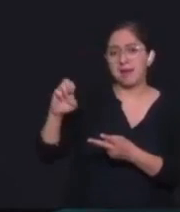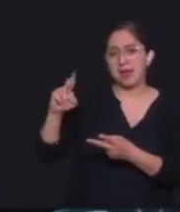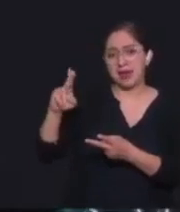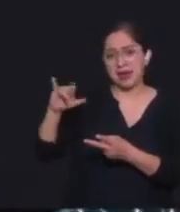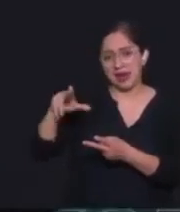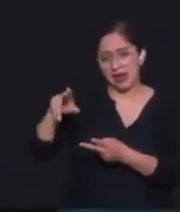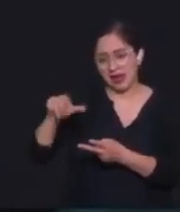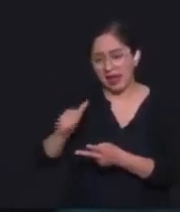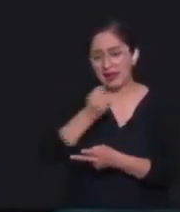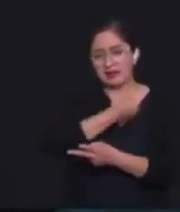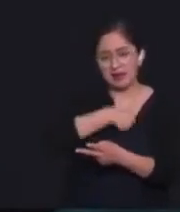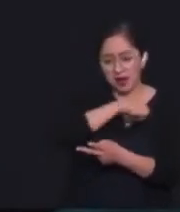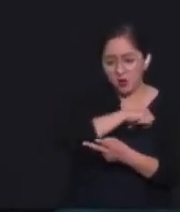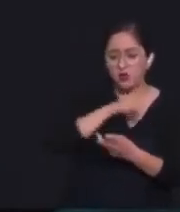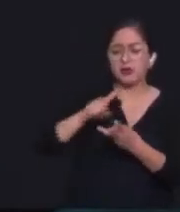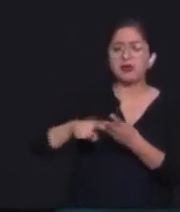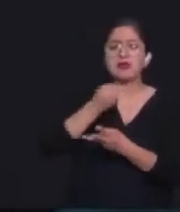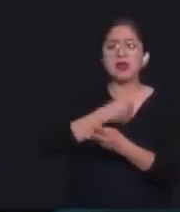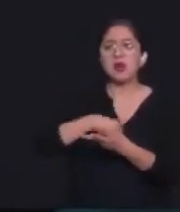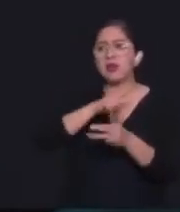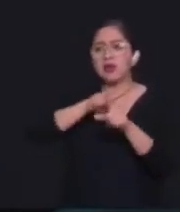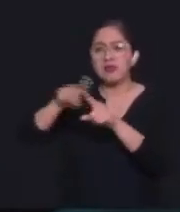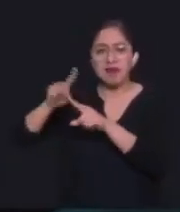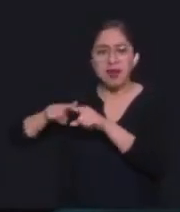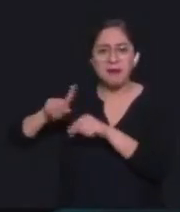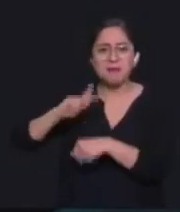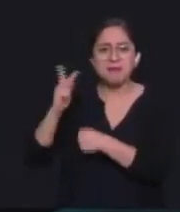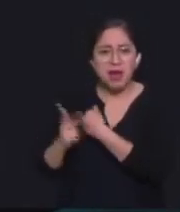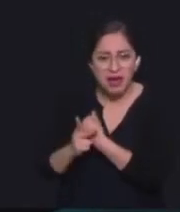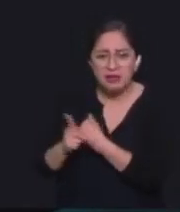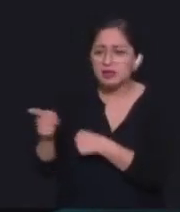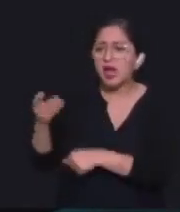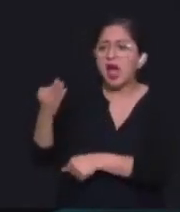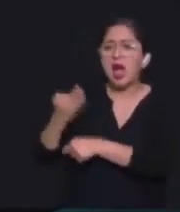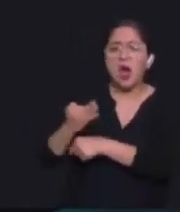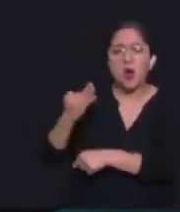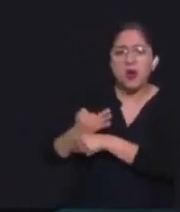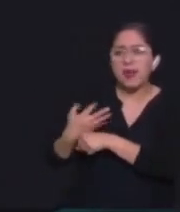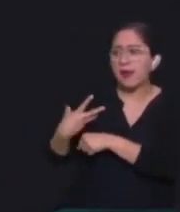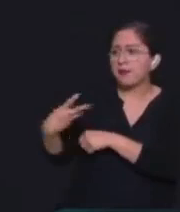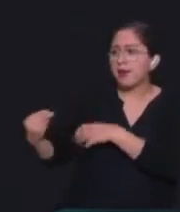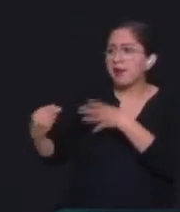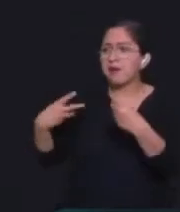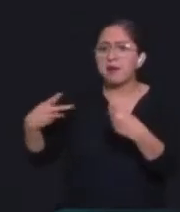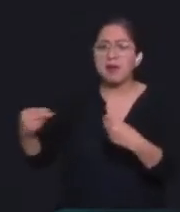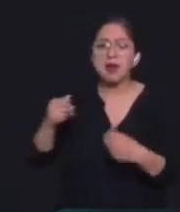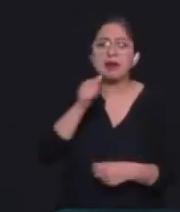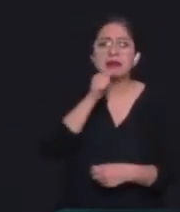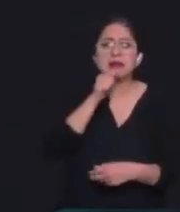entidades de salud de cada uno de los países como la pandemia de los no vacunados. El